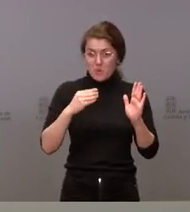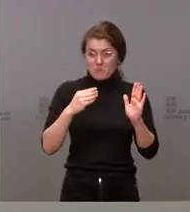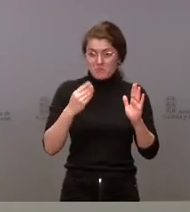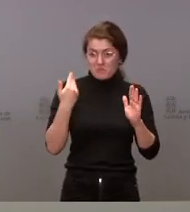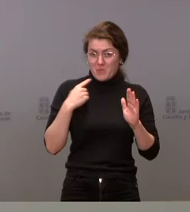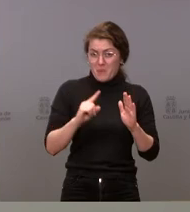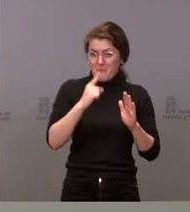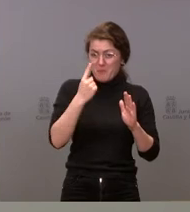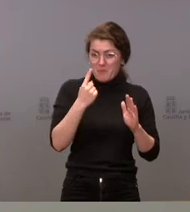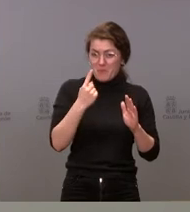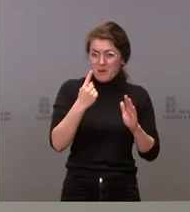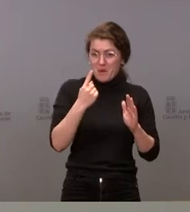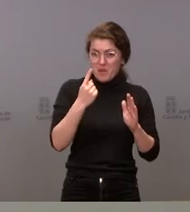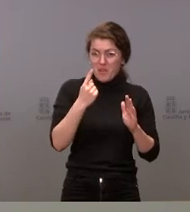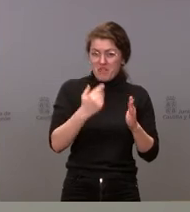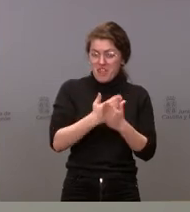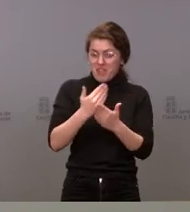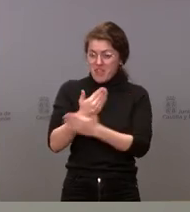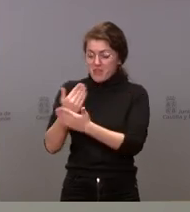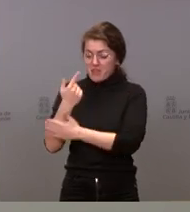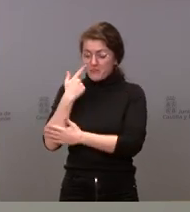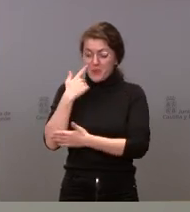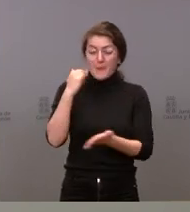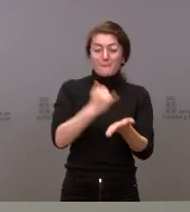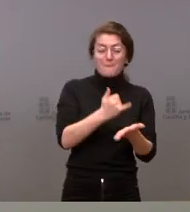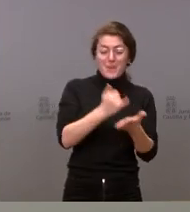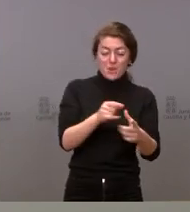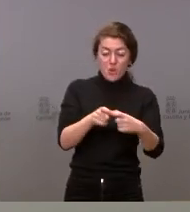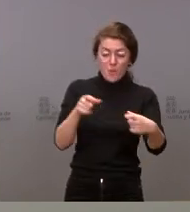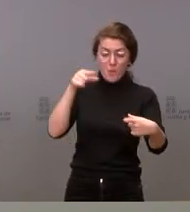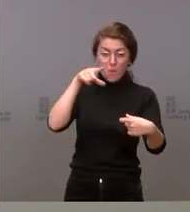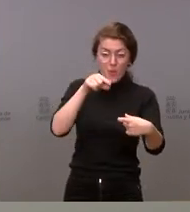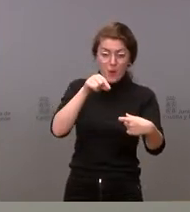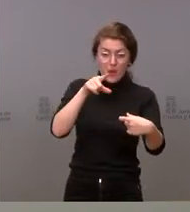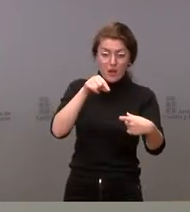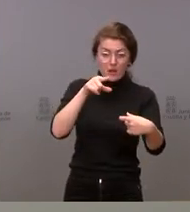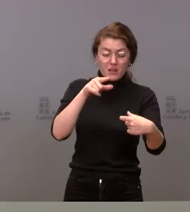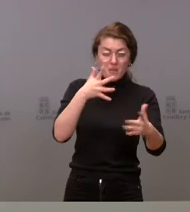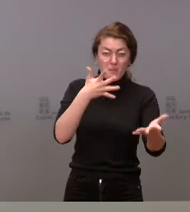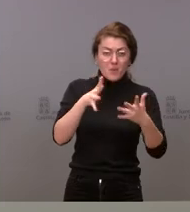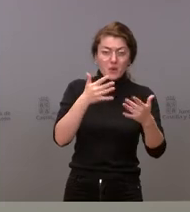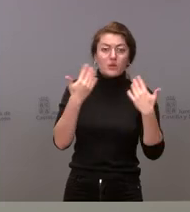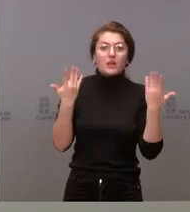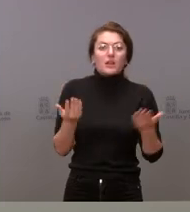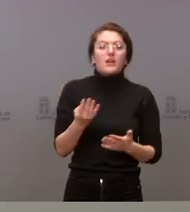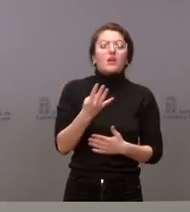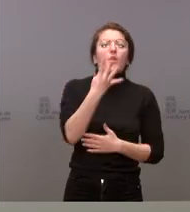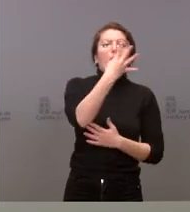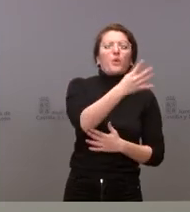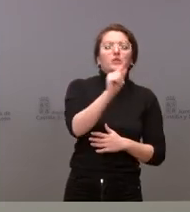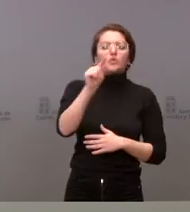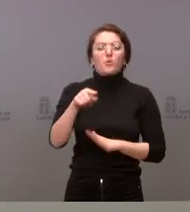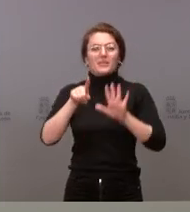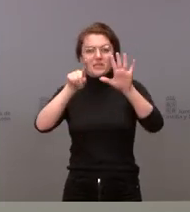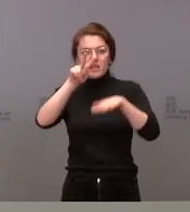por prueba que nosotros tenemos estamos viendo que está saliendo es de 46 euros por